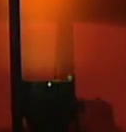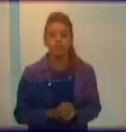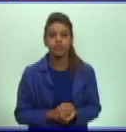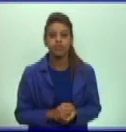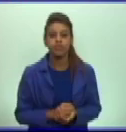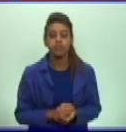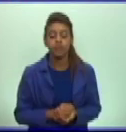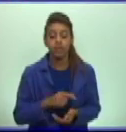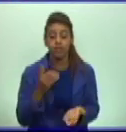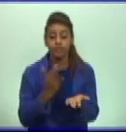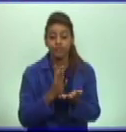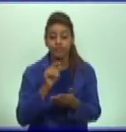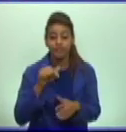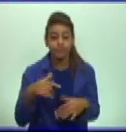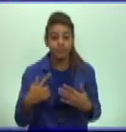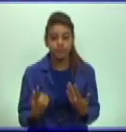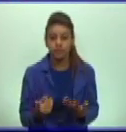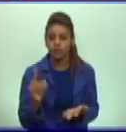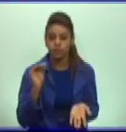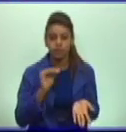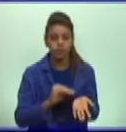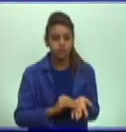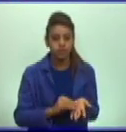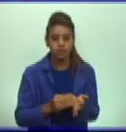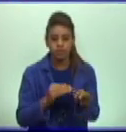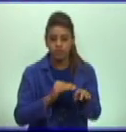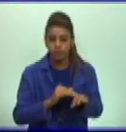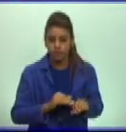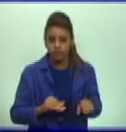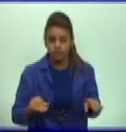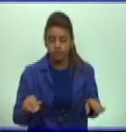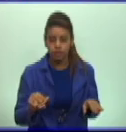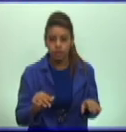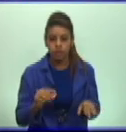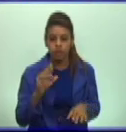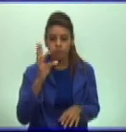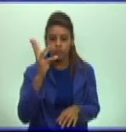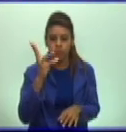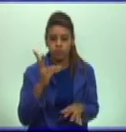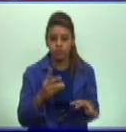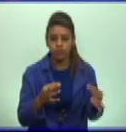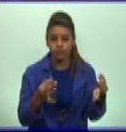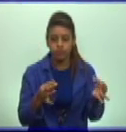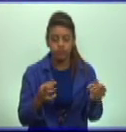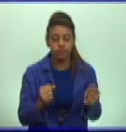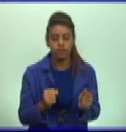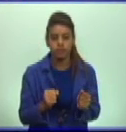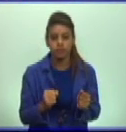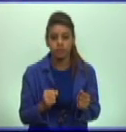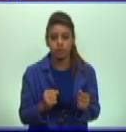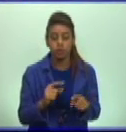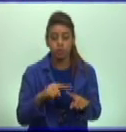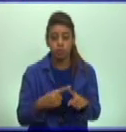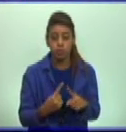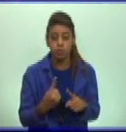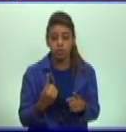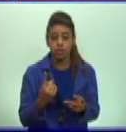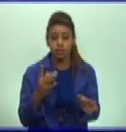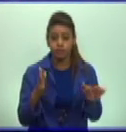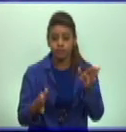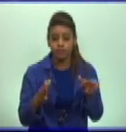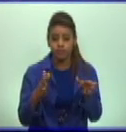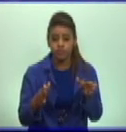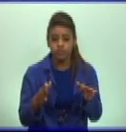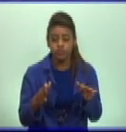En este encuentro no va a aparecer en la parte inferior de la pantalla las páginas del libro de texto, porque una etapa de